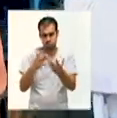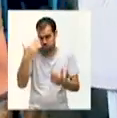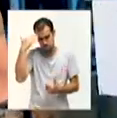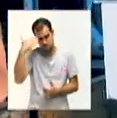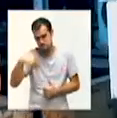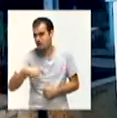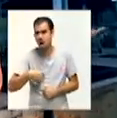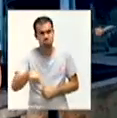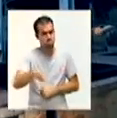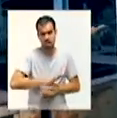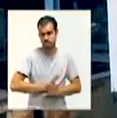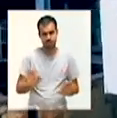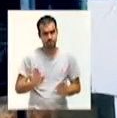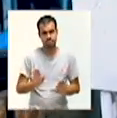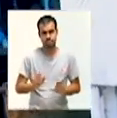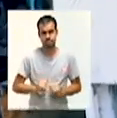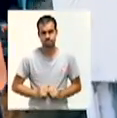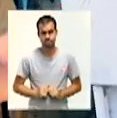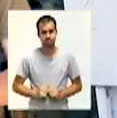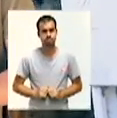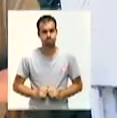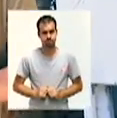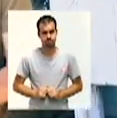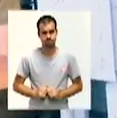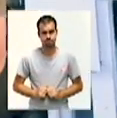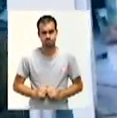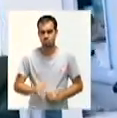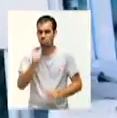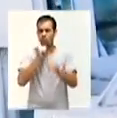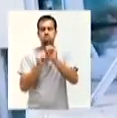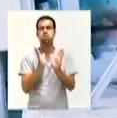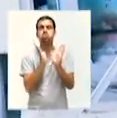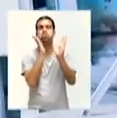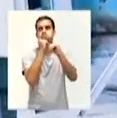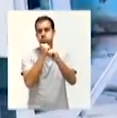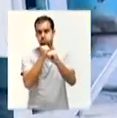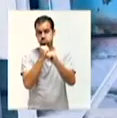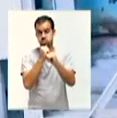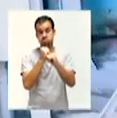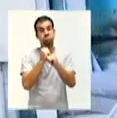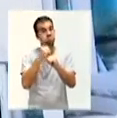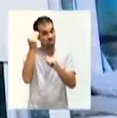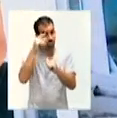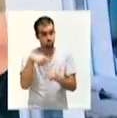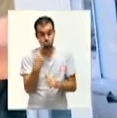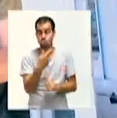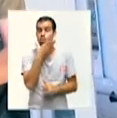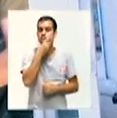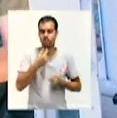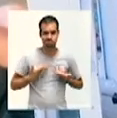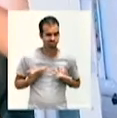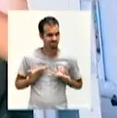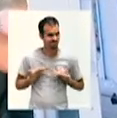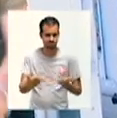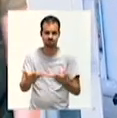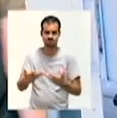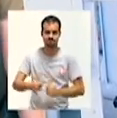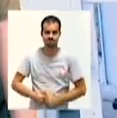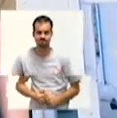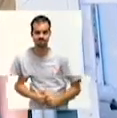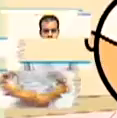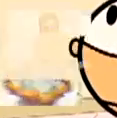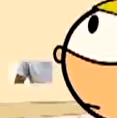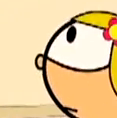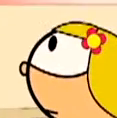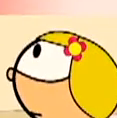que estar ahí en el momento preciso y dar el paso al frente sin dudarlo ni un segundo. Porque somos, y que no lo dude nadie, Jóvenes por